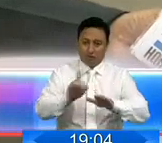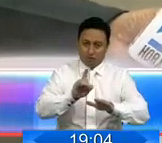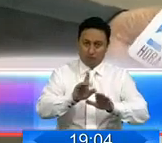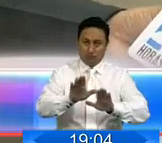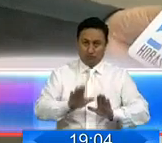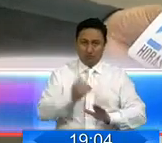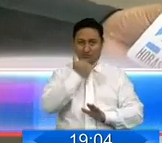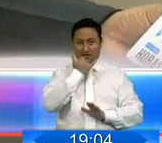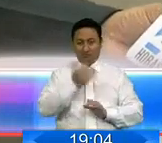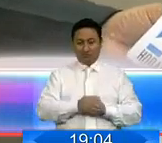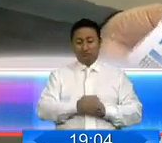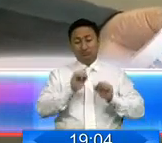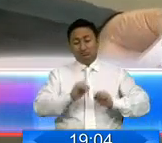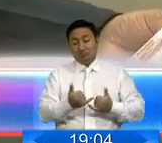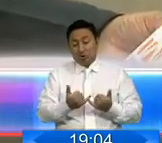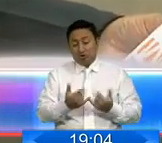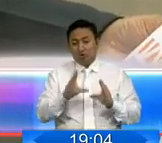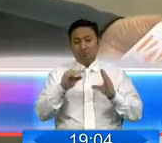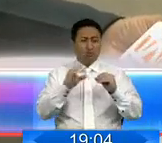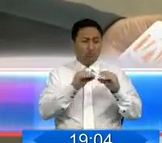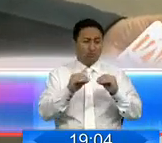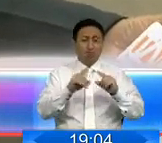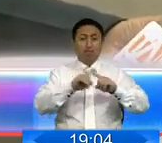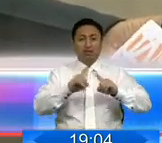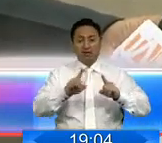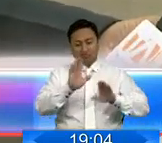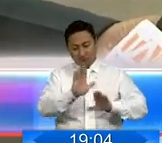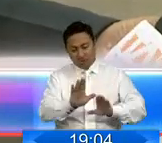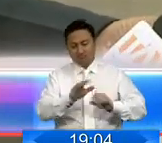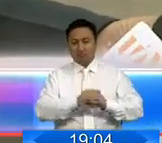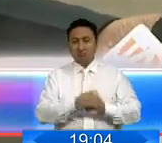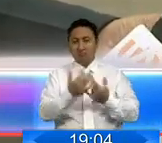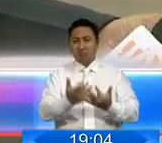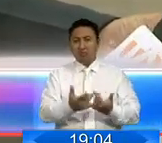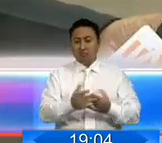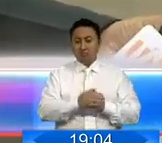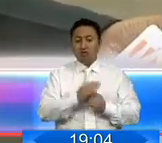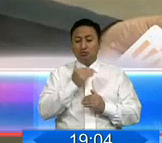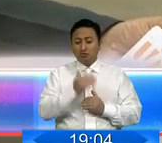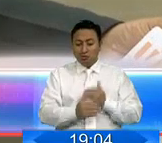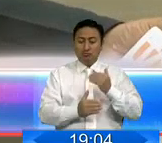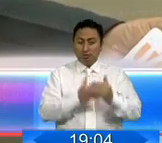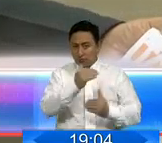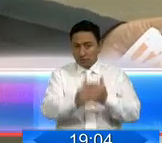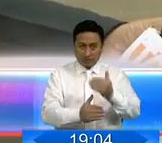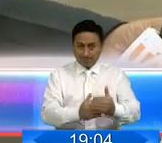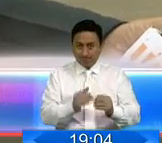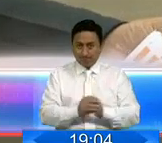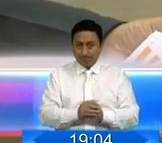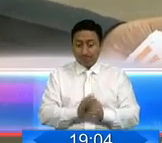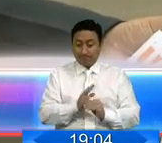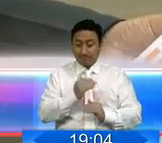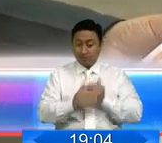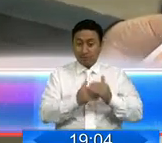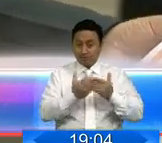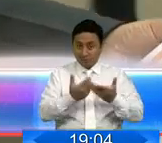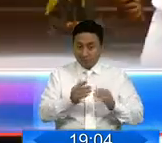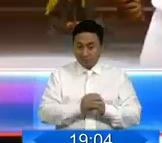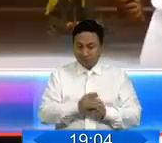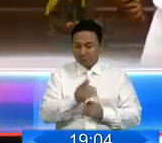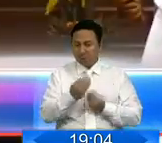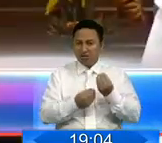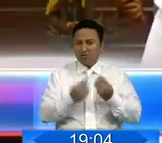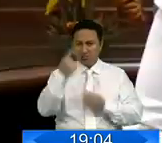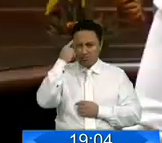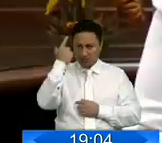hay muchas especulaciones, nosotros creemos que es importante esperar que las cosas se vayan dando y en base a eso pues articular.